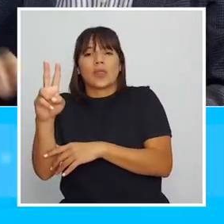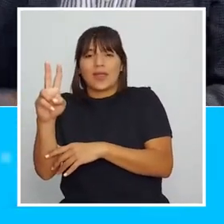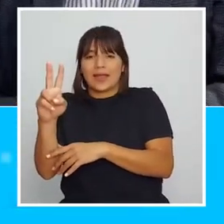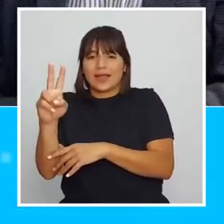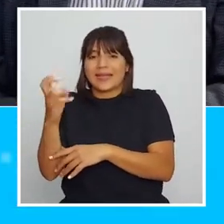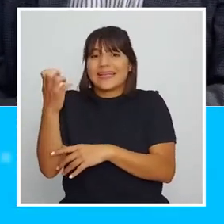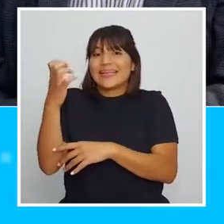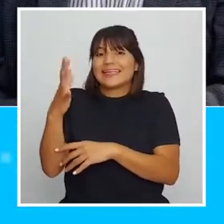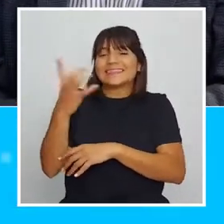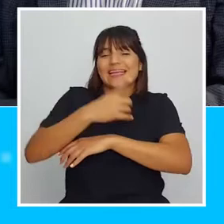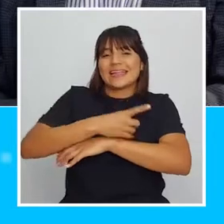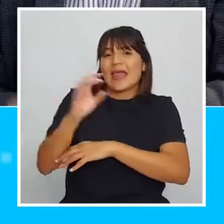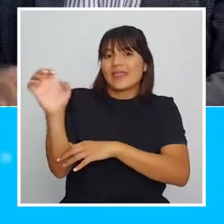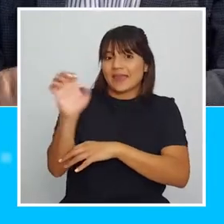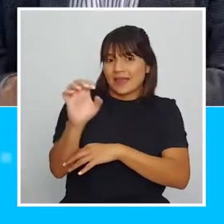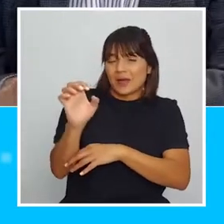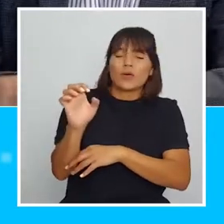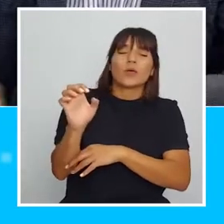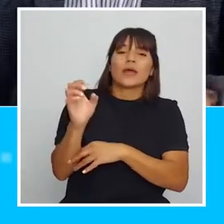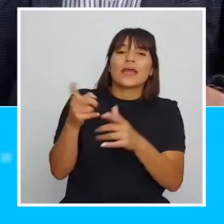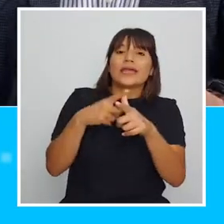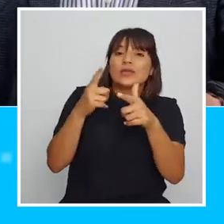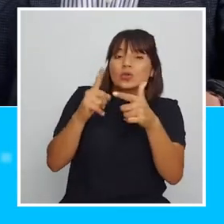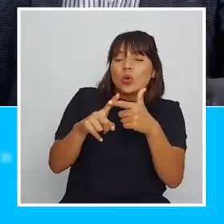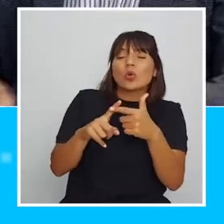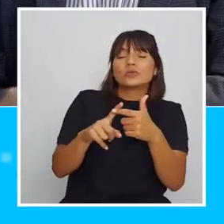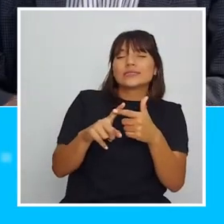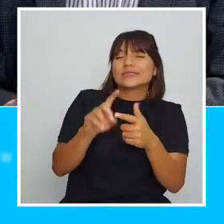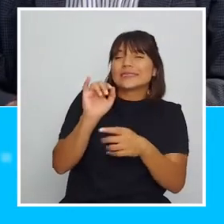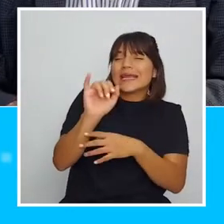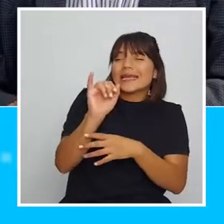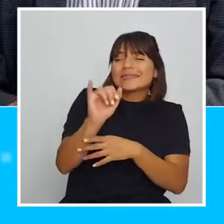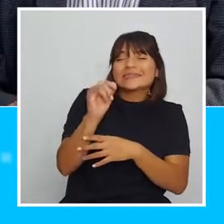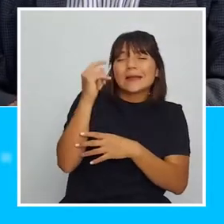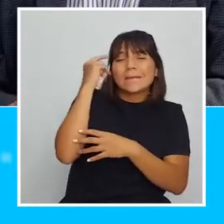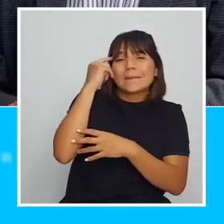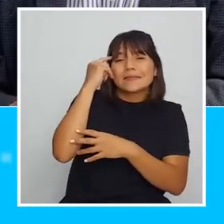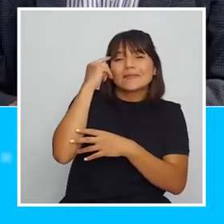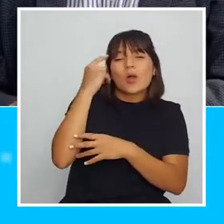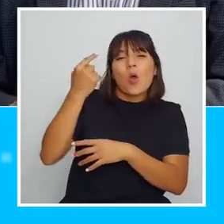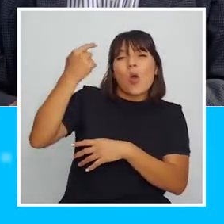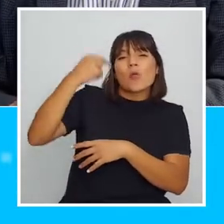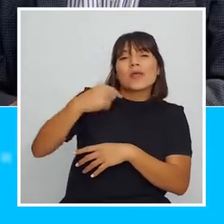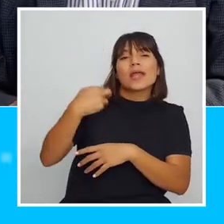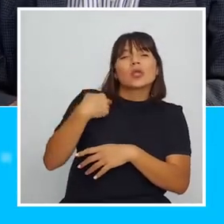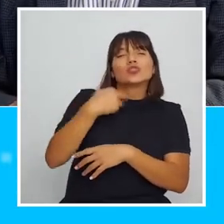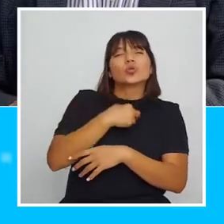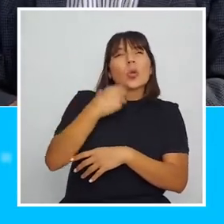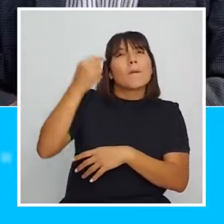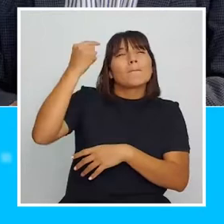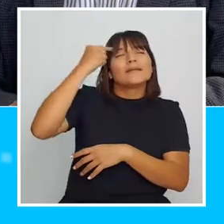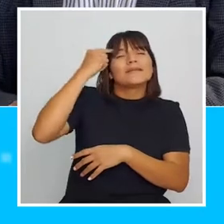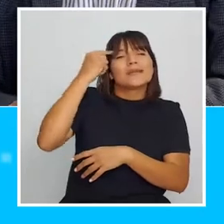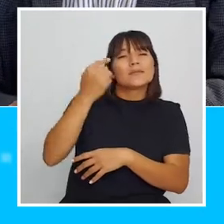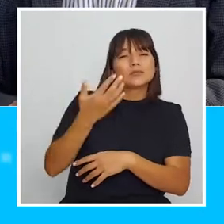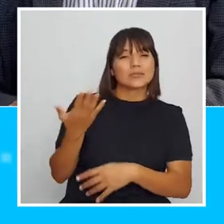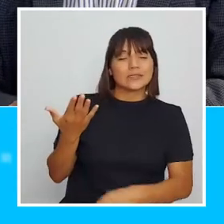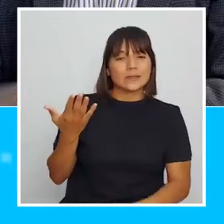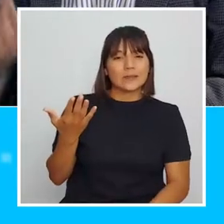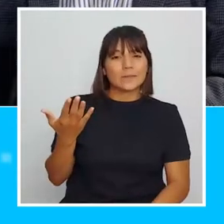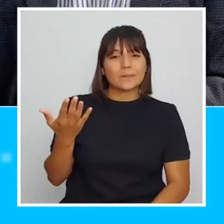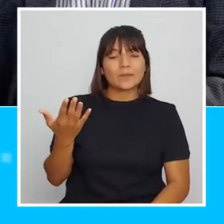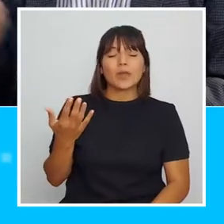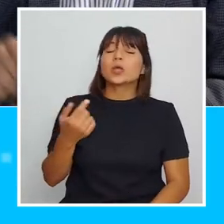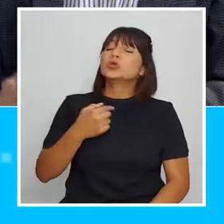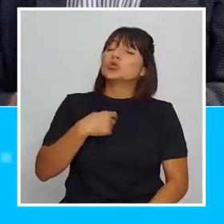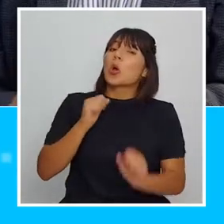las entradas a clases, ¿verdad? Entonces, esa dimensión temporal nos obliga a pensar en términos de que